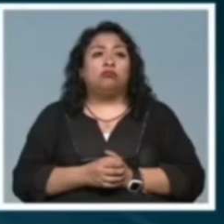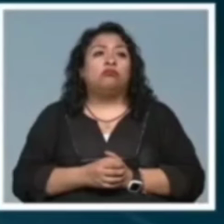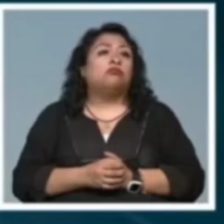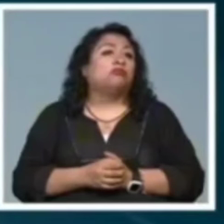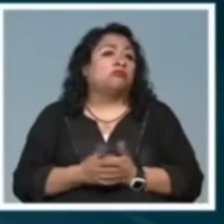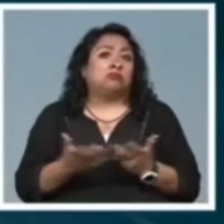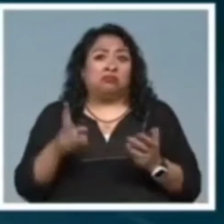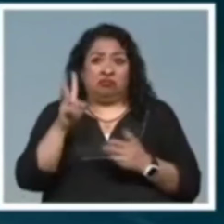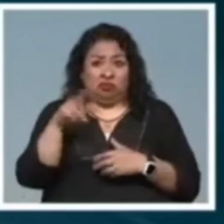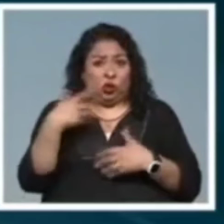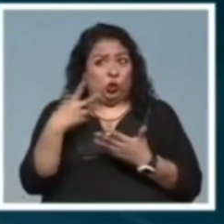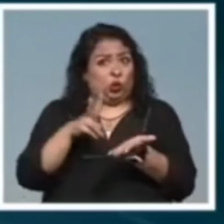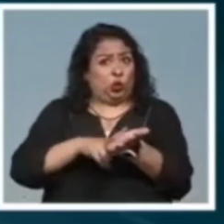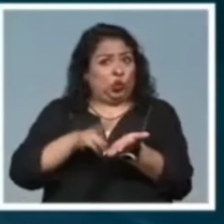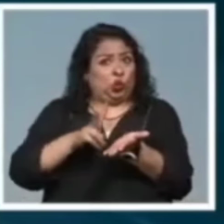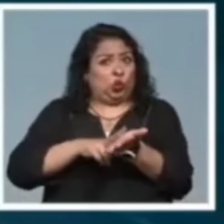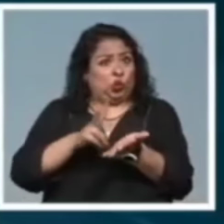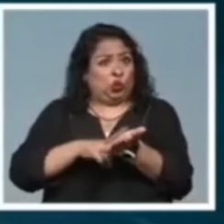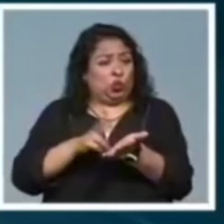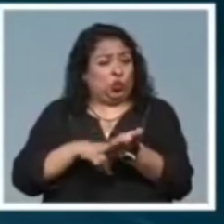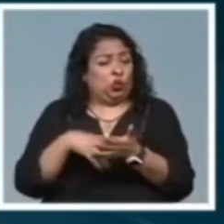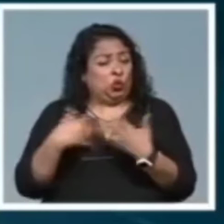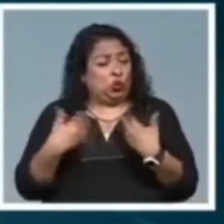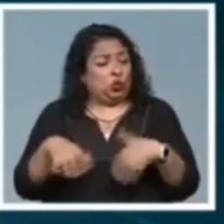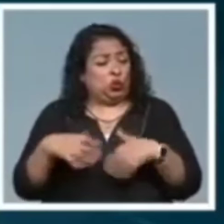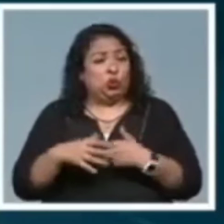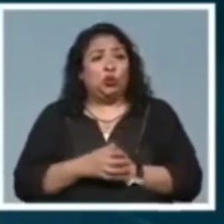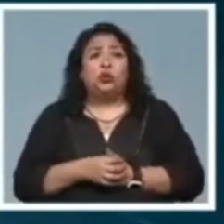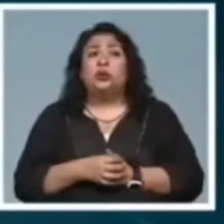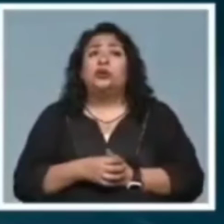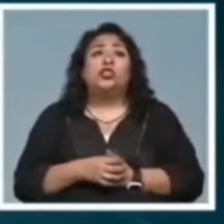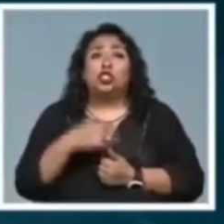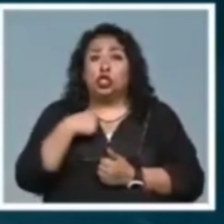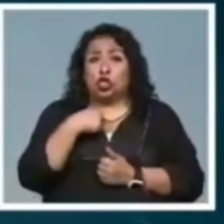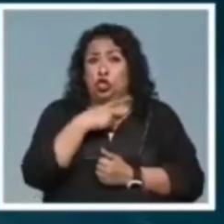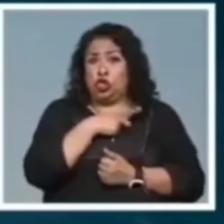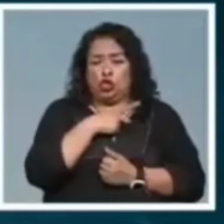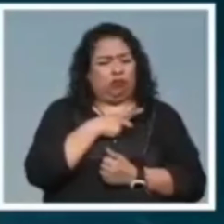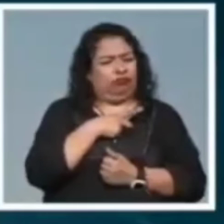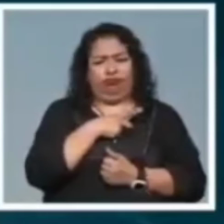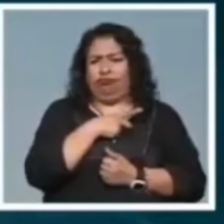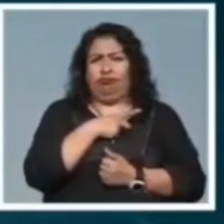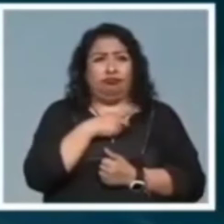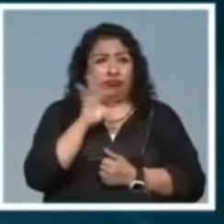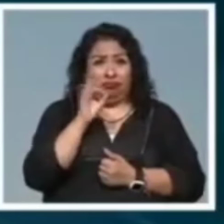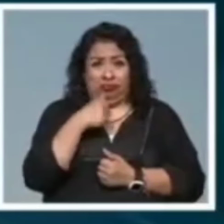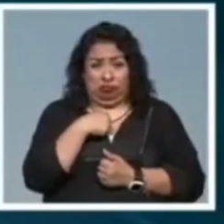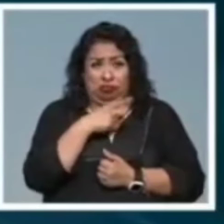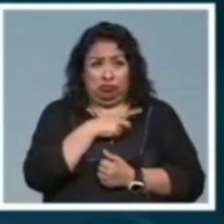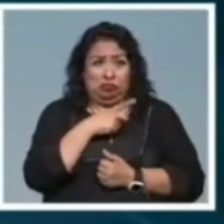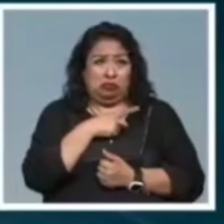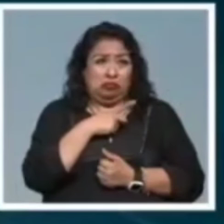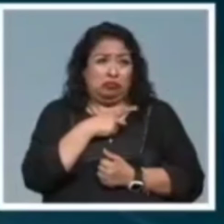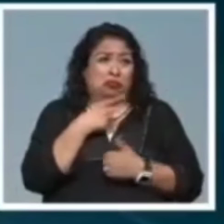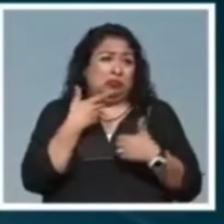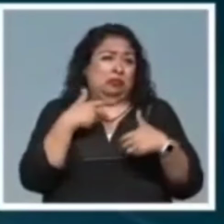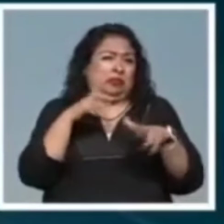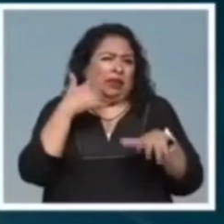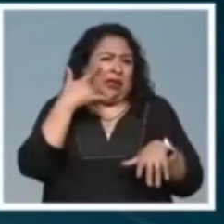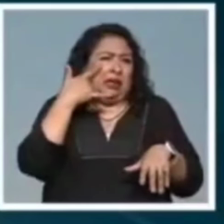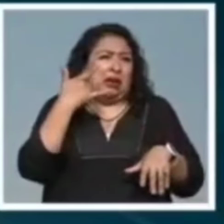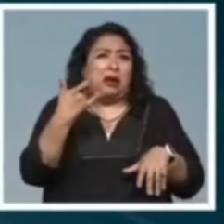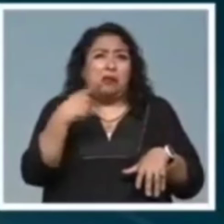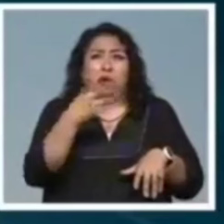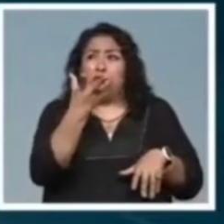Y son súper valiosos en el movimiento, ¿no? Porque no soy yo solo, ¿no? Si fuera yo solo, pues estaría súper raro. Pues